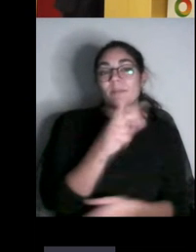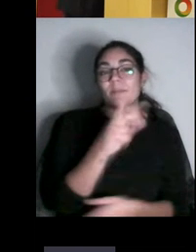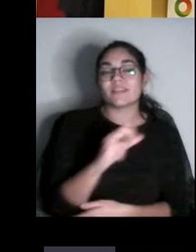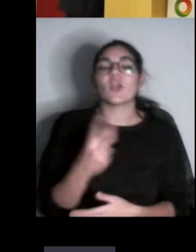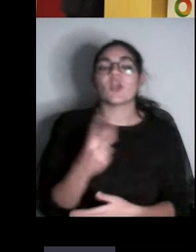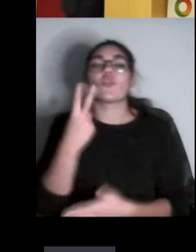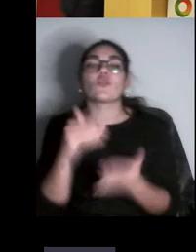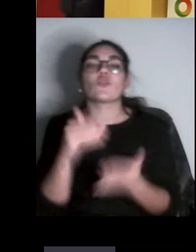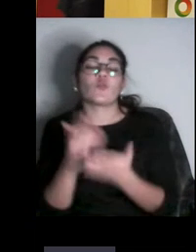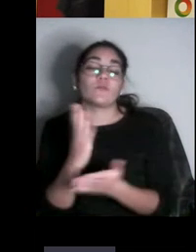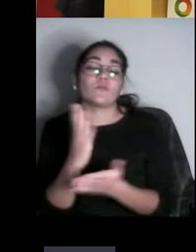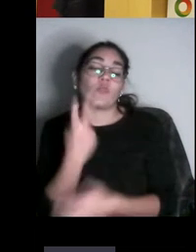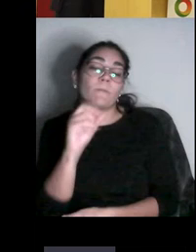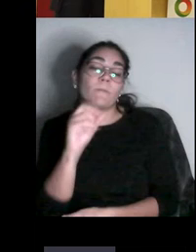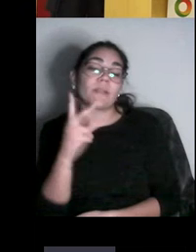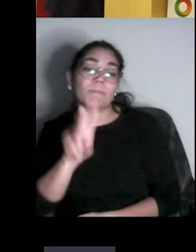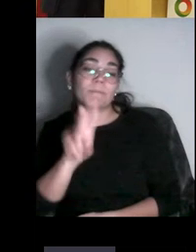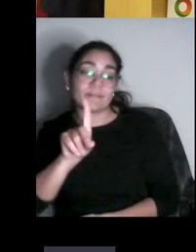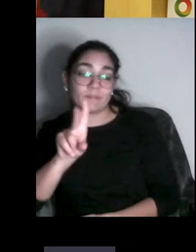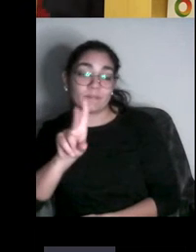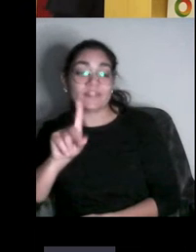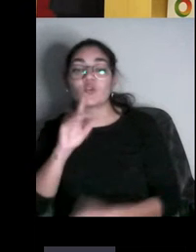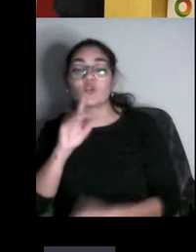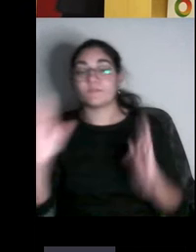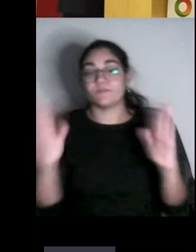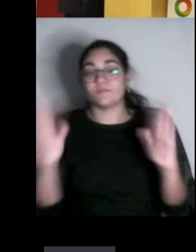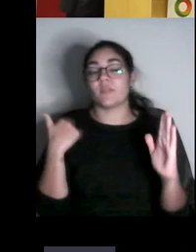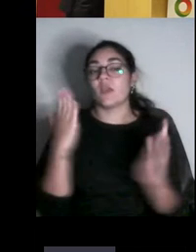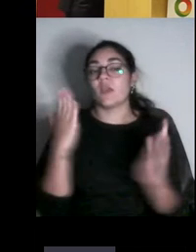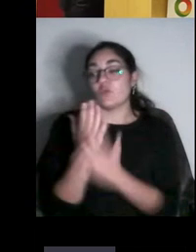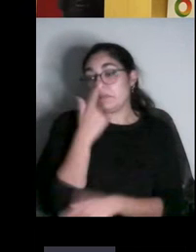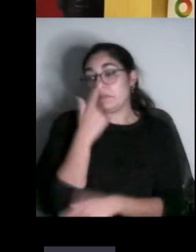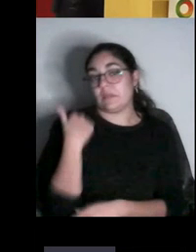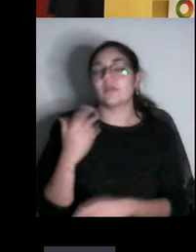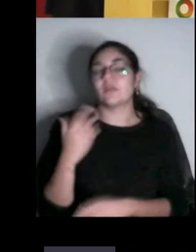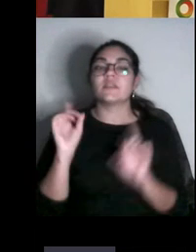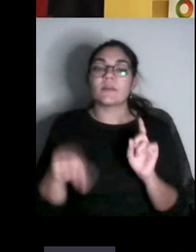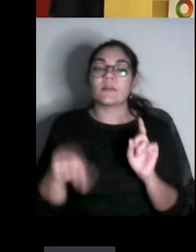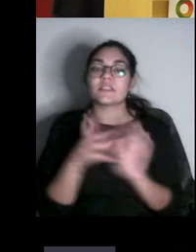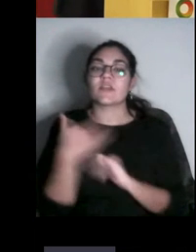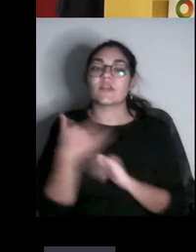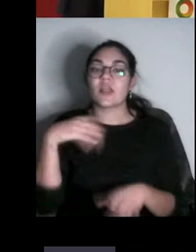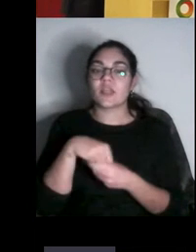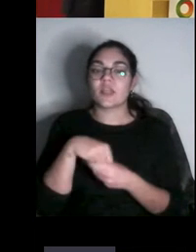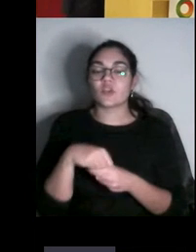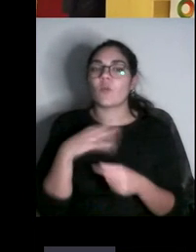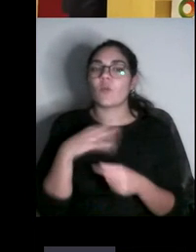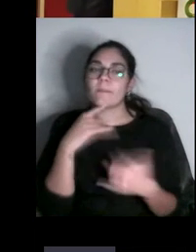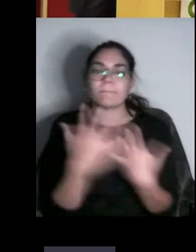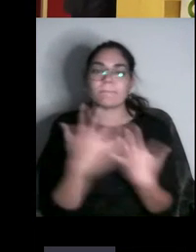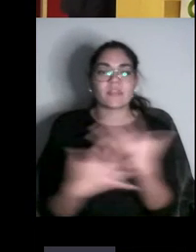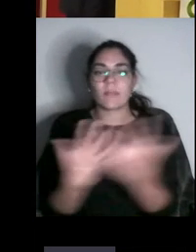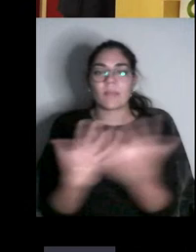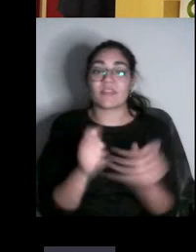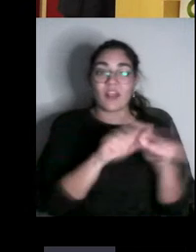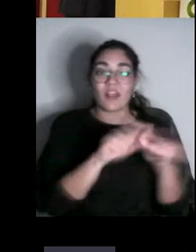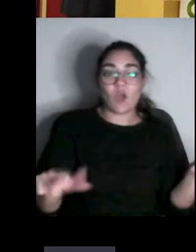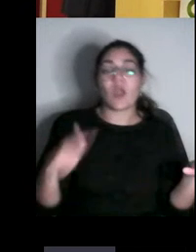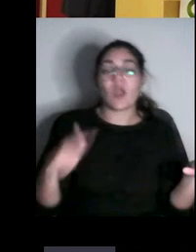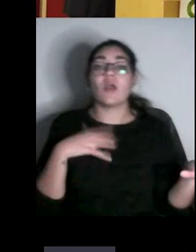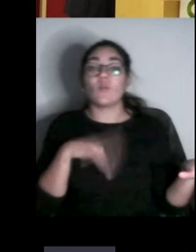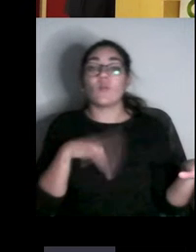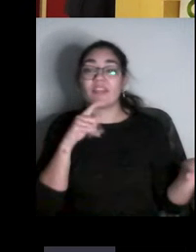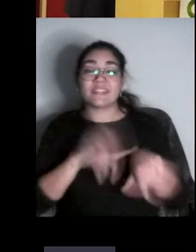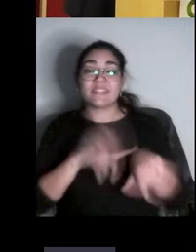marco híbrido que teníamos pues de recursos espaciales fueron en el aula los alumnos que estaban en sus casas y para ello lo que hicimos para